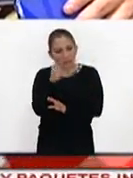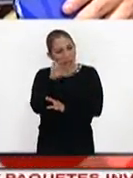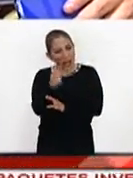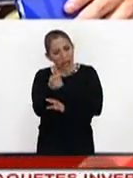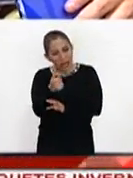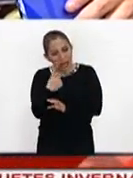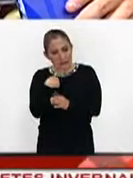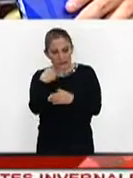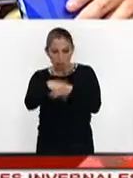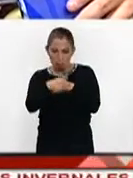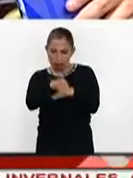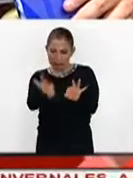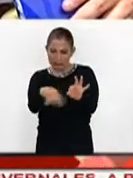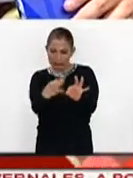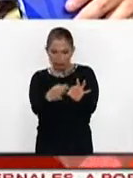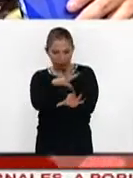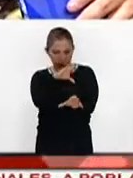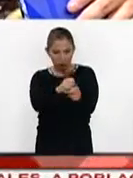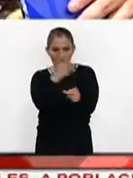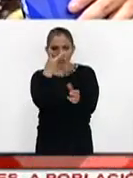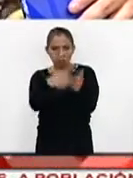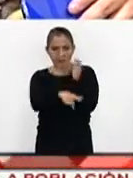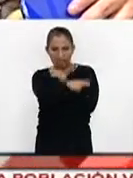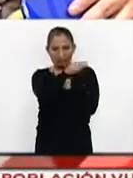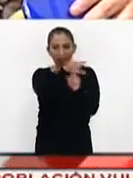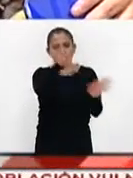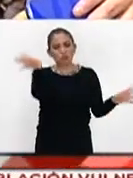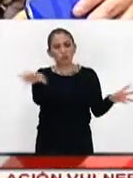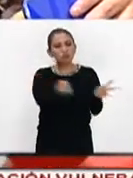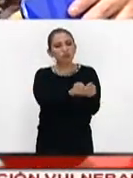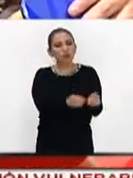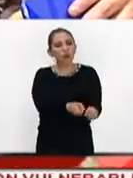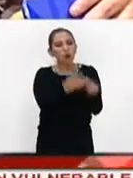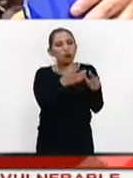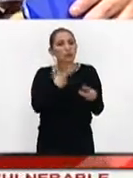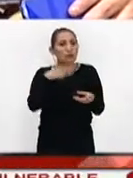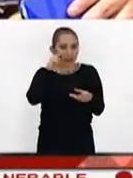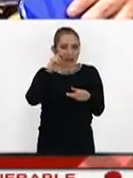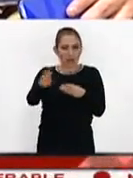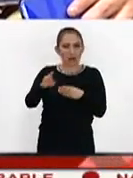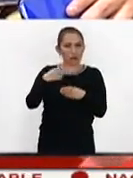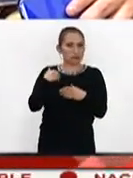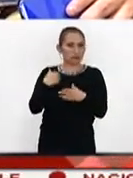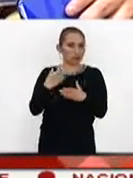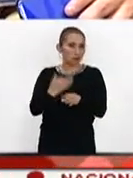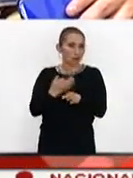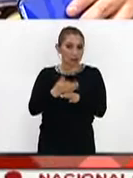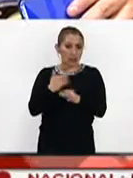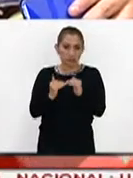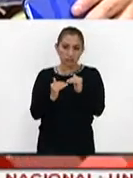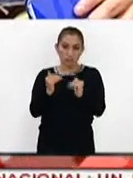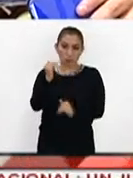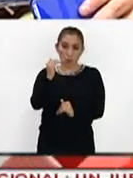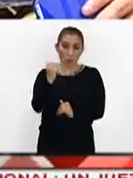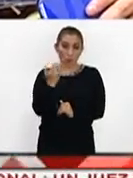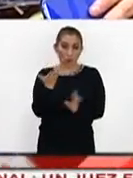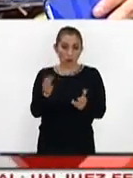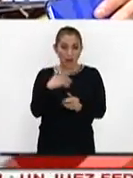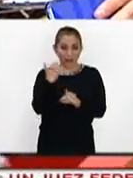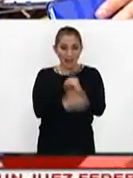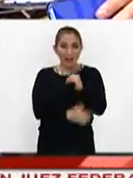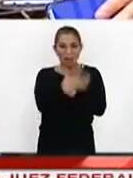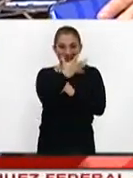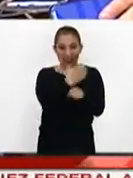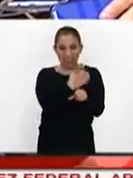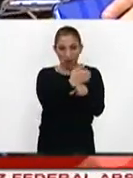por sacar la cifra completa del año 2017 y pues ya lo vieron ustedes, estamos más que rebasando al cierre